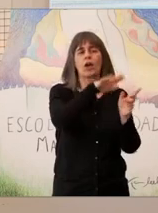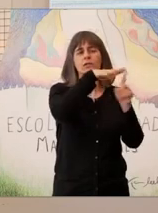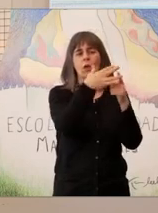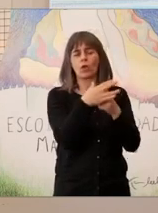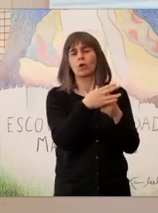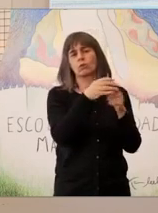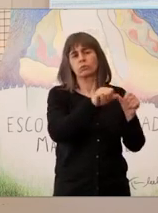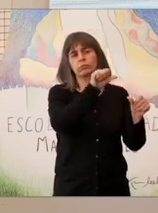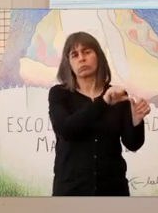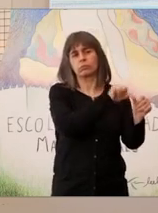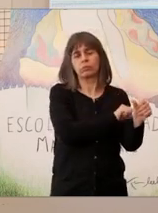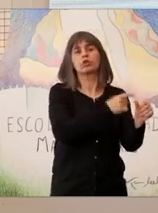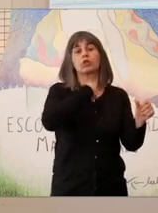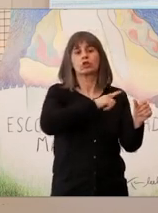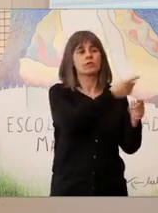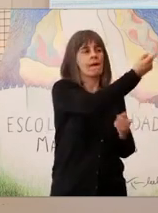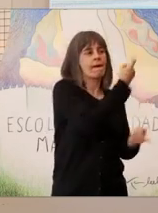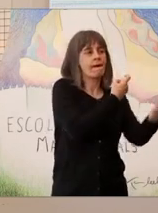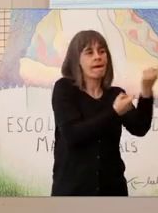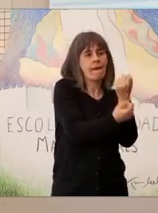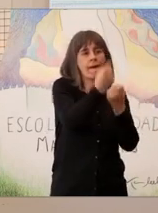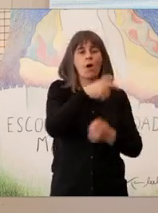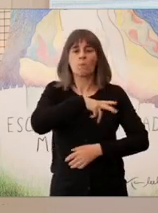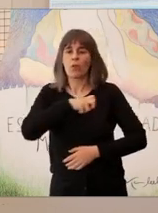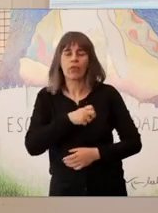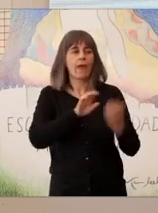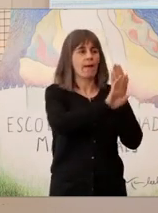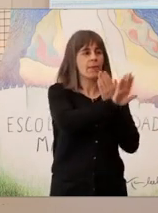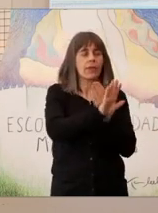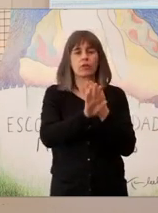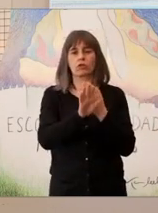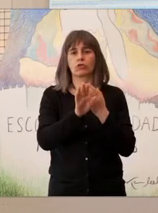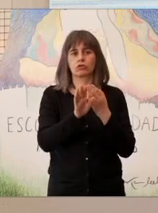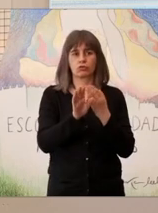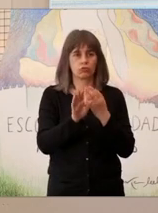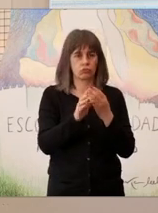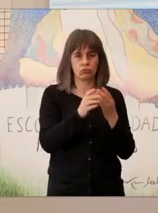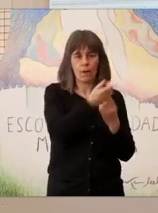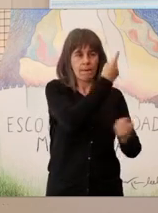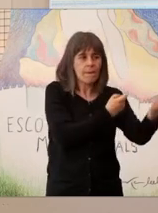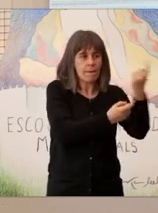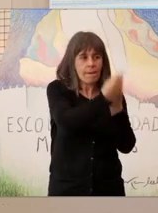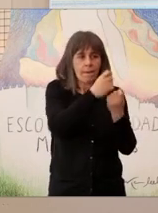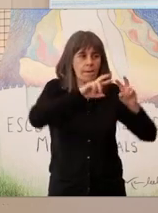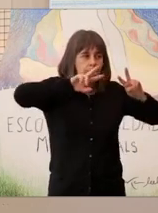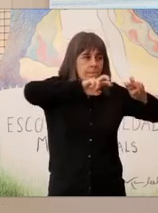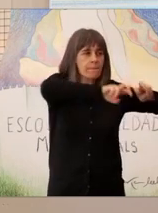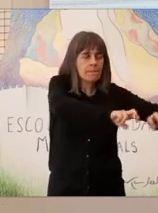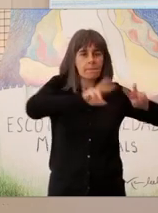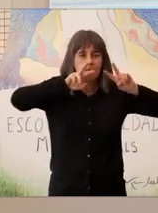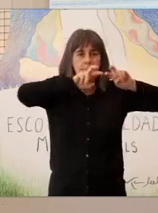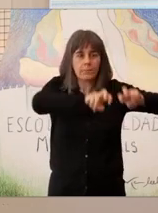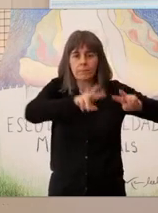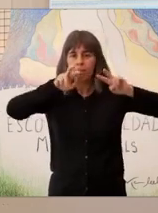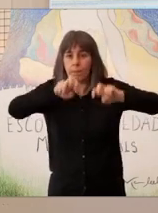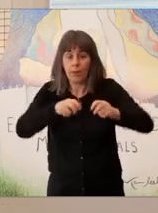centros de salud, escuela, vecinos. Vamos a hacer una investigación exhaustiva. Cuando ya hemos agotado la investigación, si no hemos encontrado elementos de